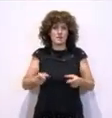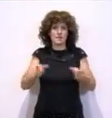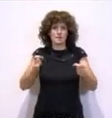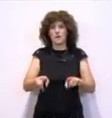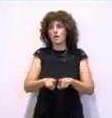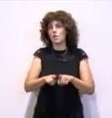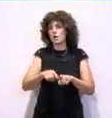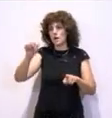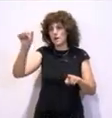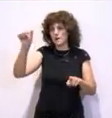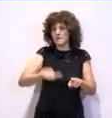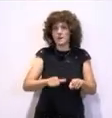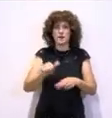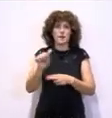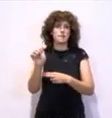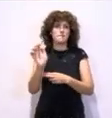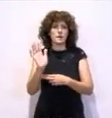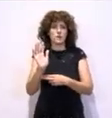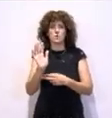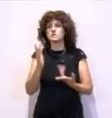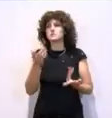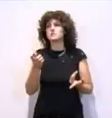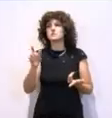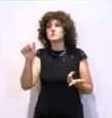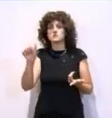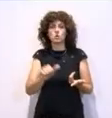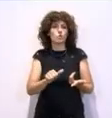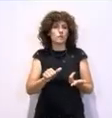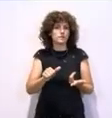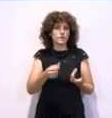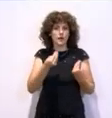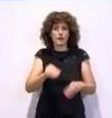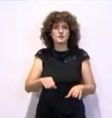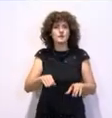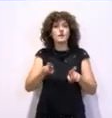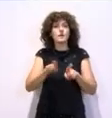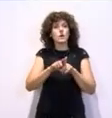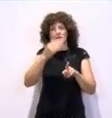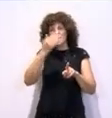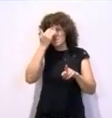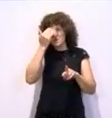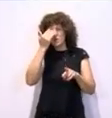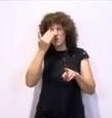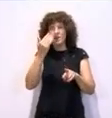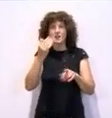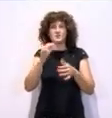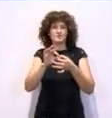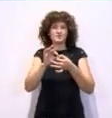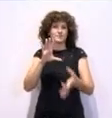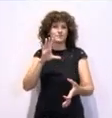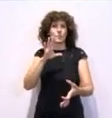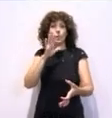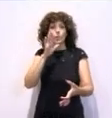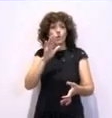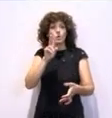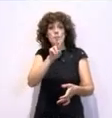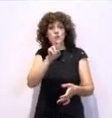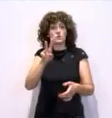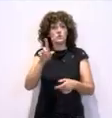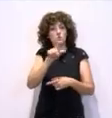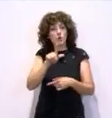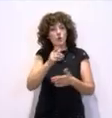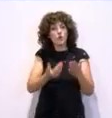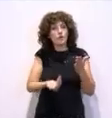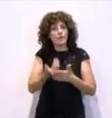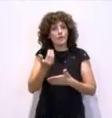de documentales, tiene poco que ver con lo que la propia Ley de Memoria establece, ¿no? Y es que ese día 22 de julio sea un